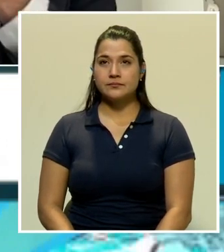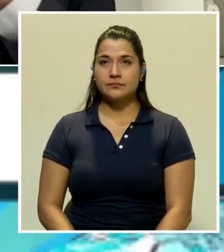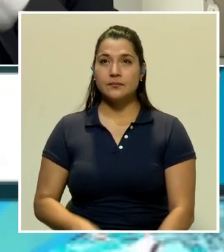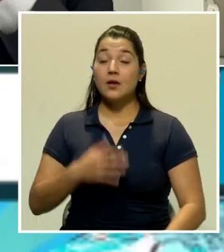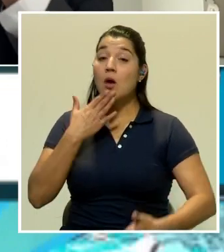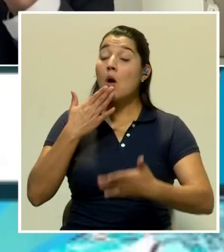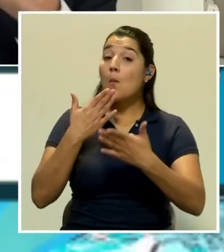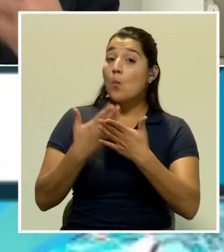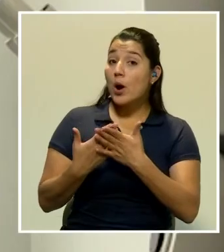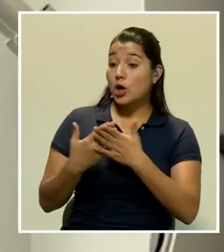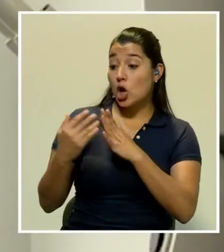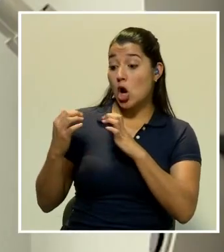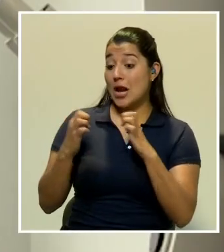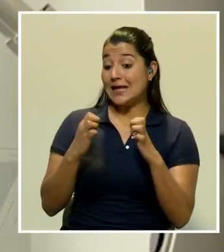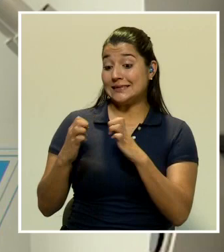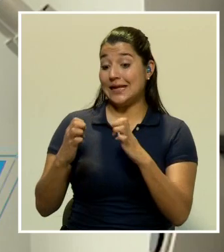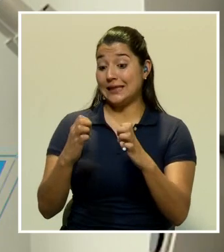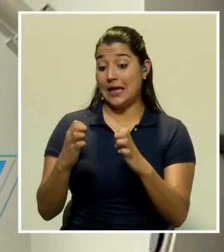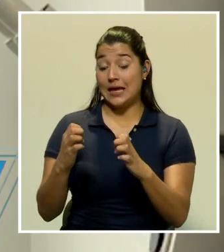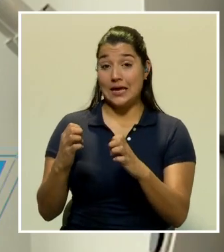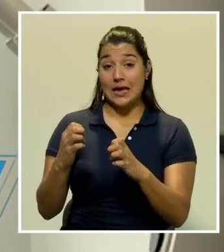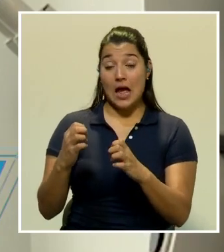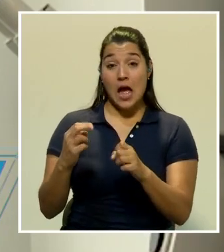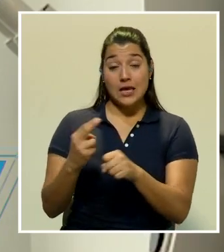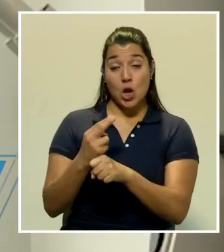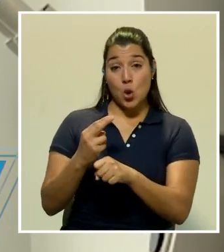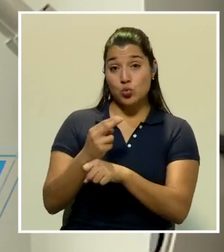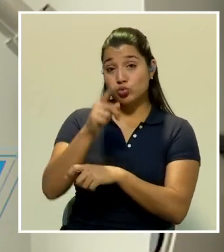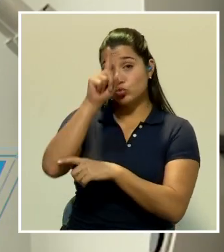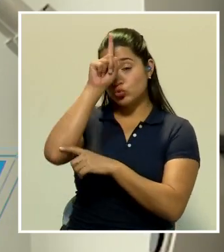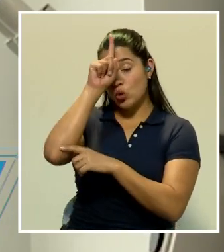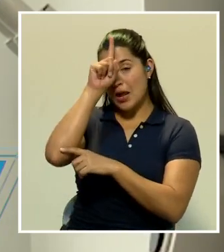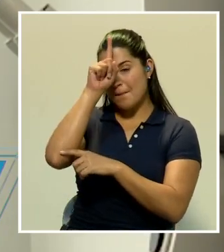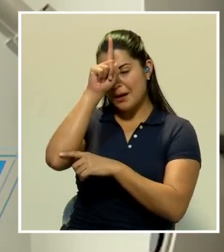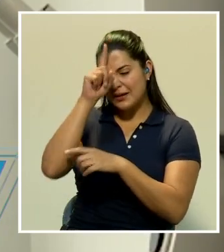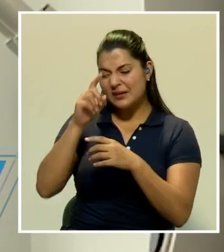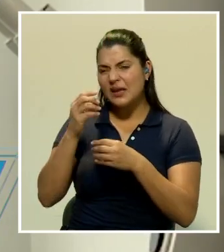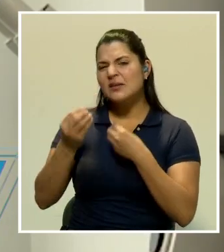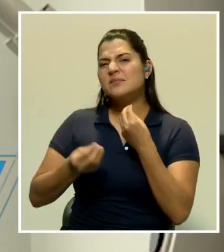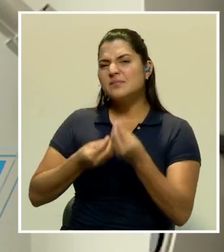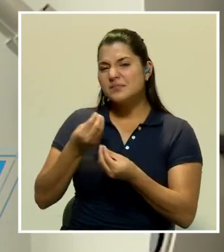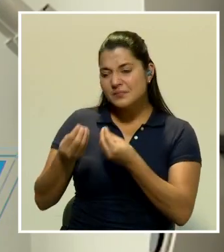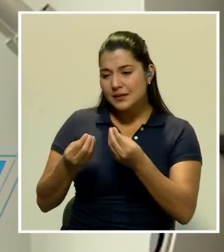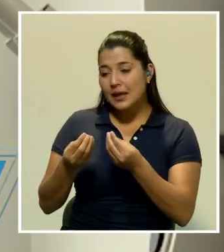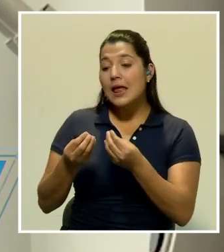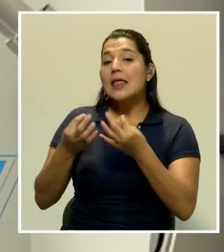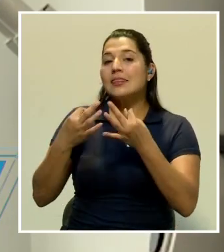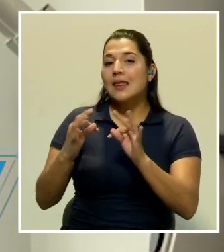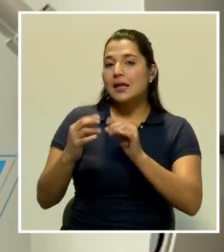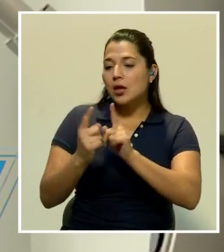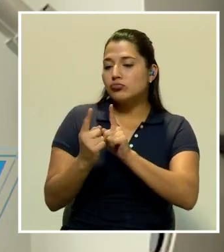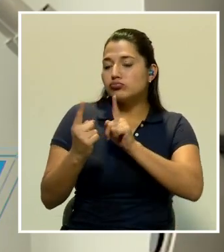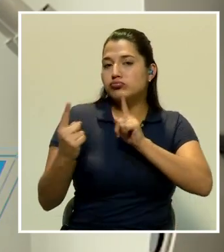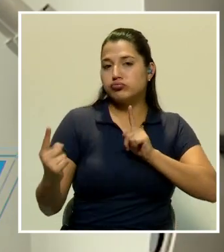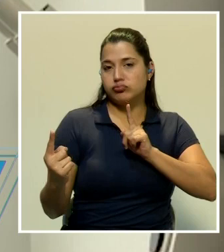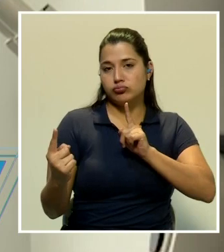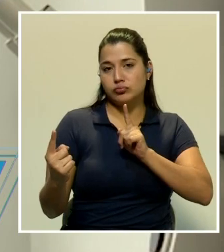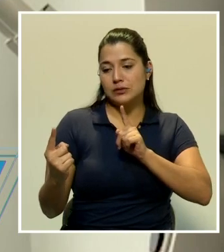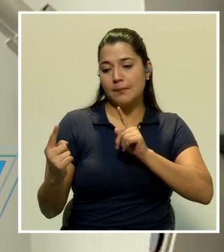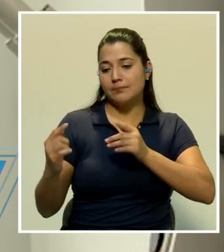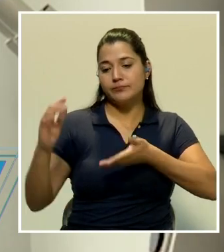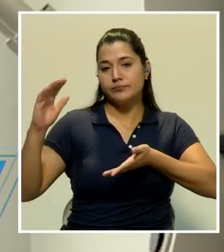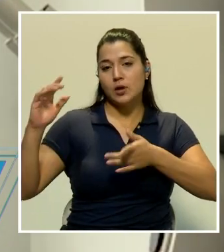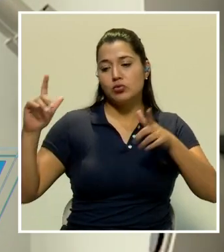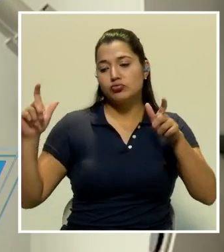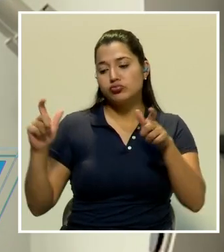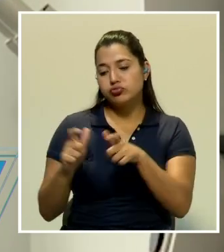Bueno, la estrategia de Alemania se ha enfocado sobre todo en el aislamiento de contactos, la reducción de contactos sociales